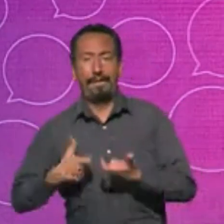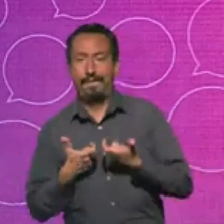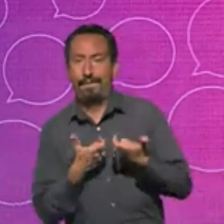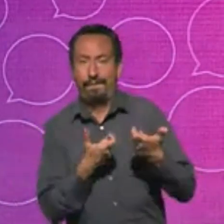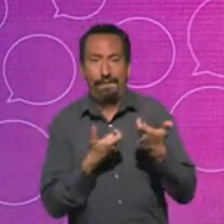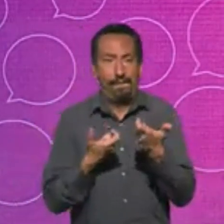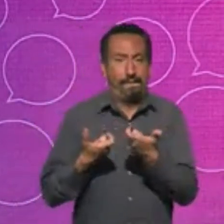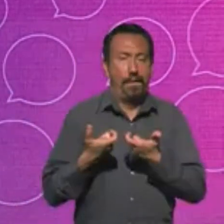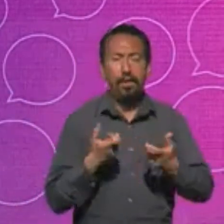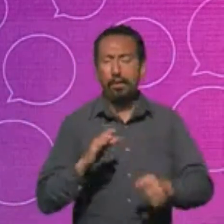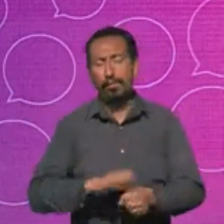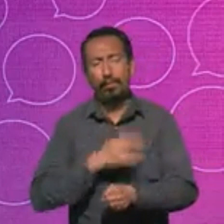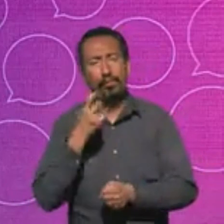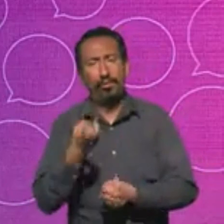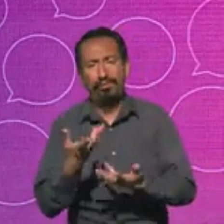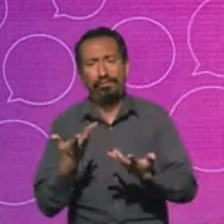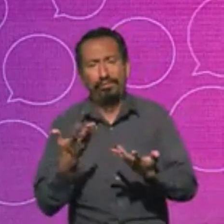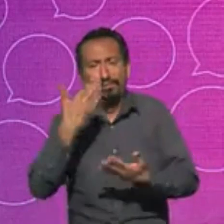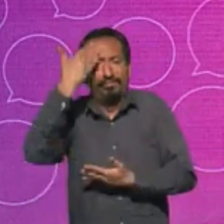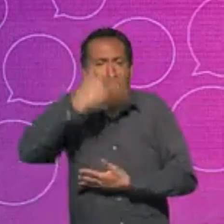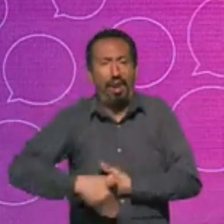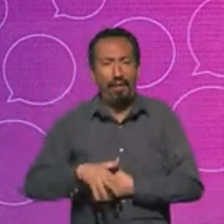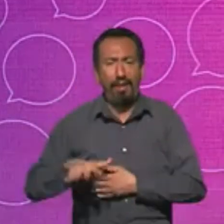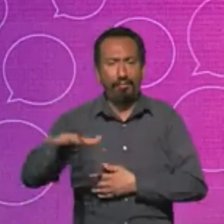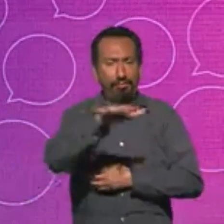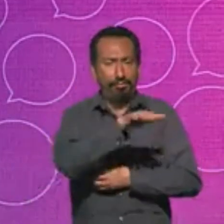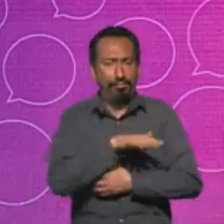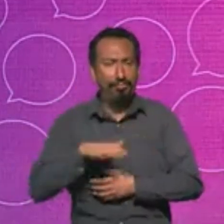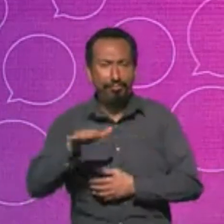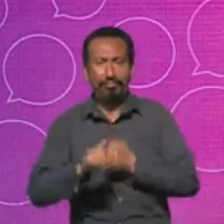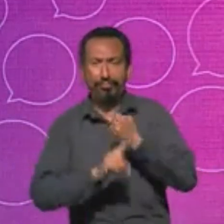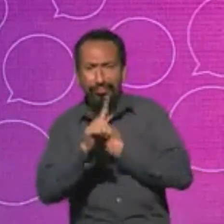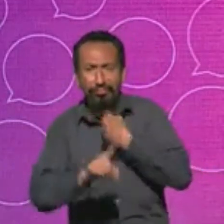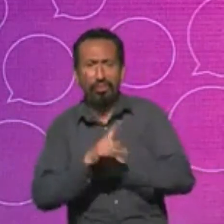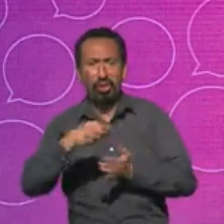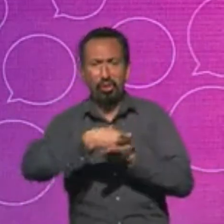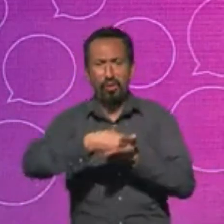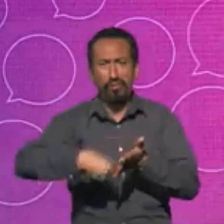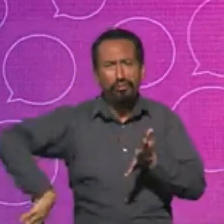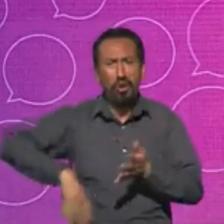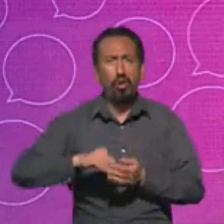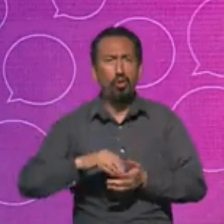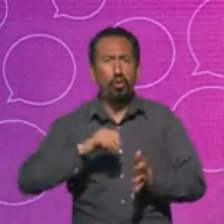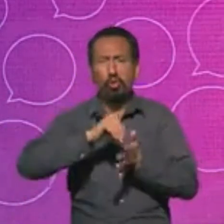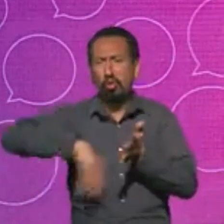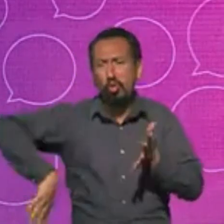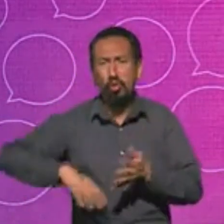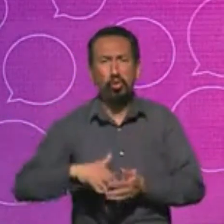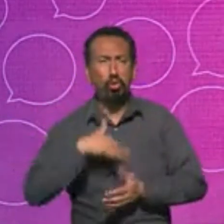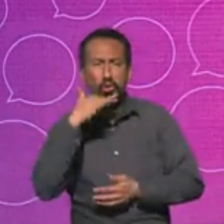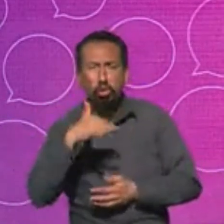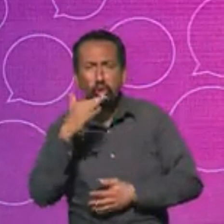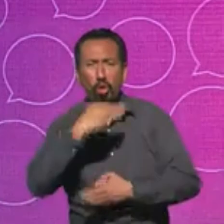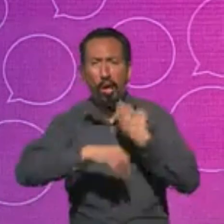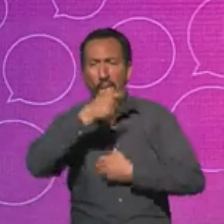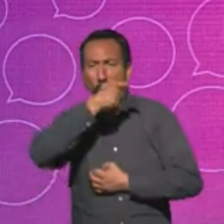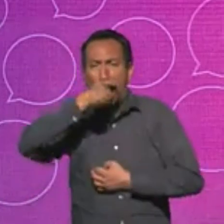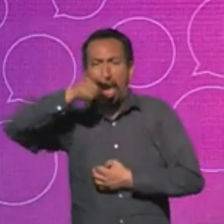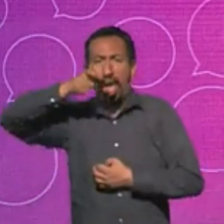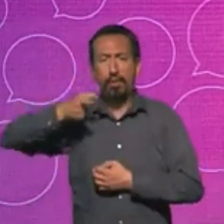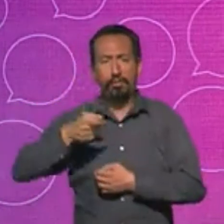se pueden deducir fácilmente a partir de irregularidades y corrupción en el municipio por la tolerancia de